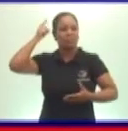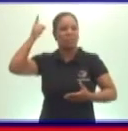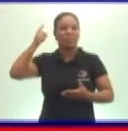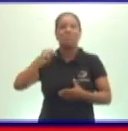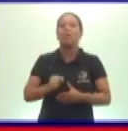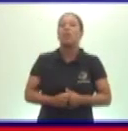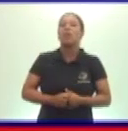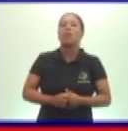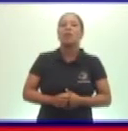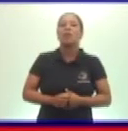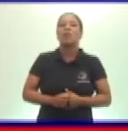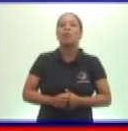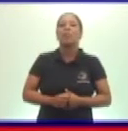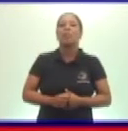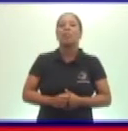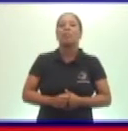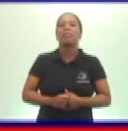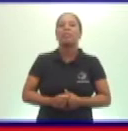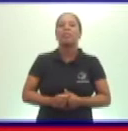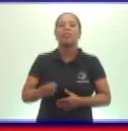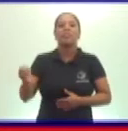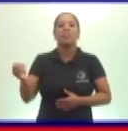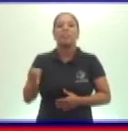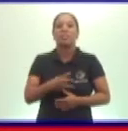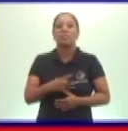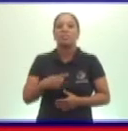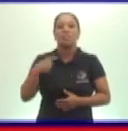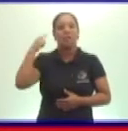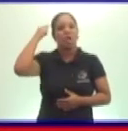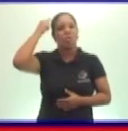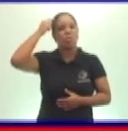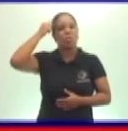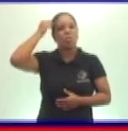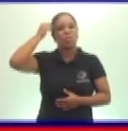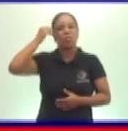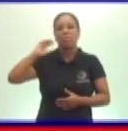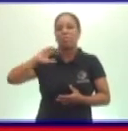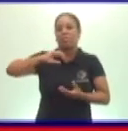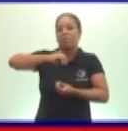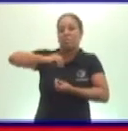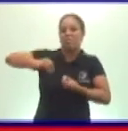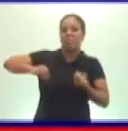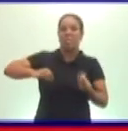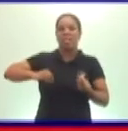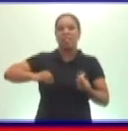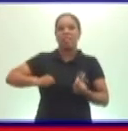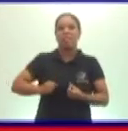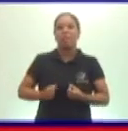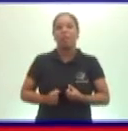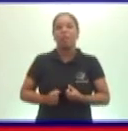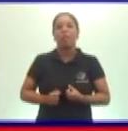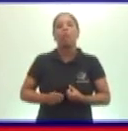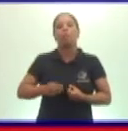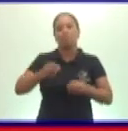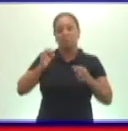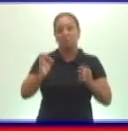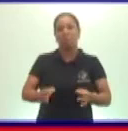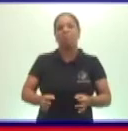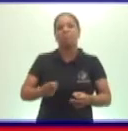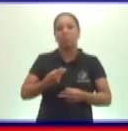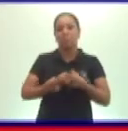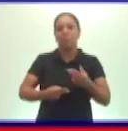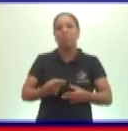patrones ideológicos que falsean nuestra conciencia y la deforman, pues sencillamente da efectividad. ¿Para